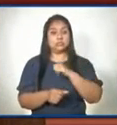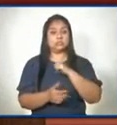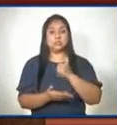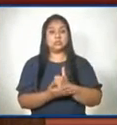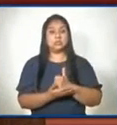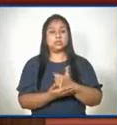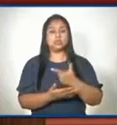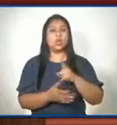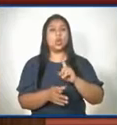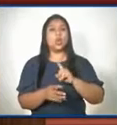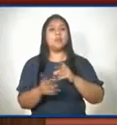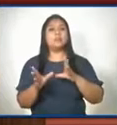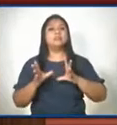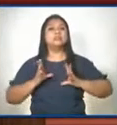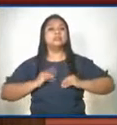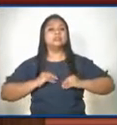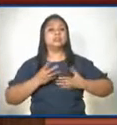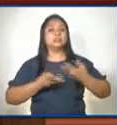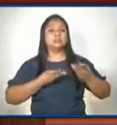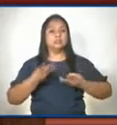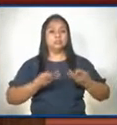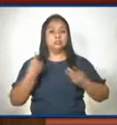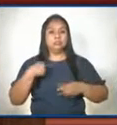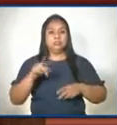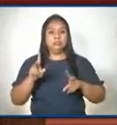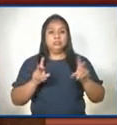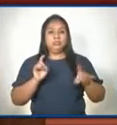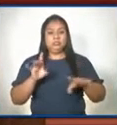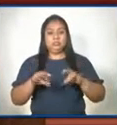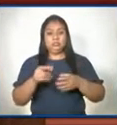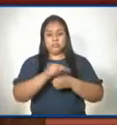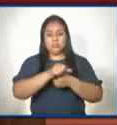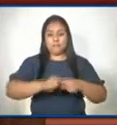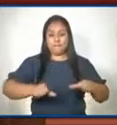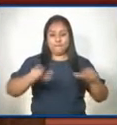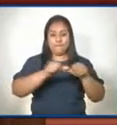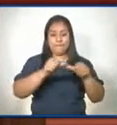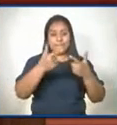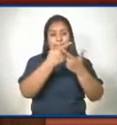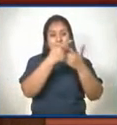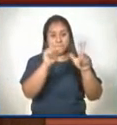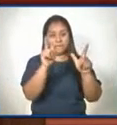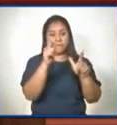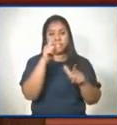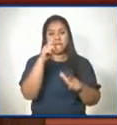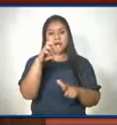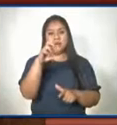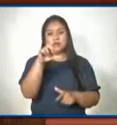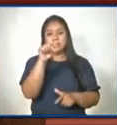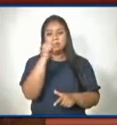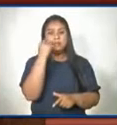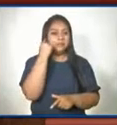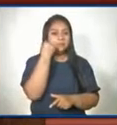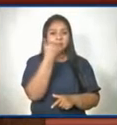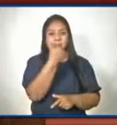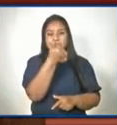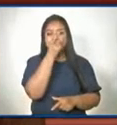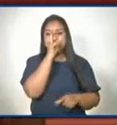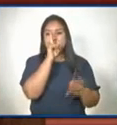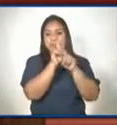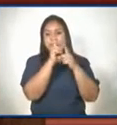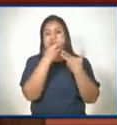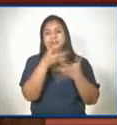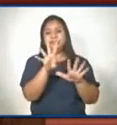la apertura al mercado para aquellas áreas que están libres de plagas. El 9 de septiembre hubo